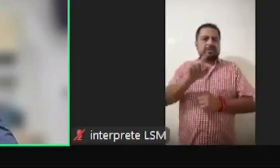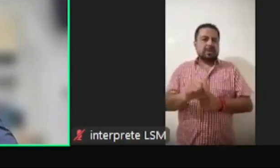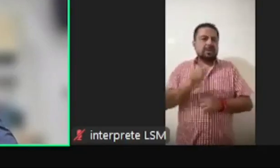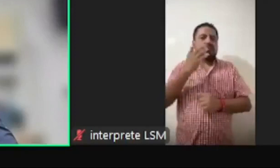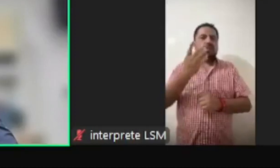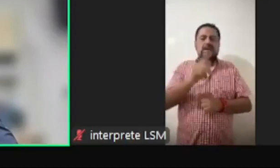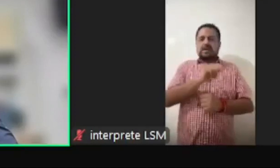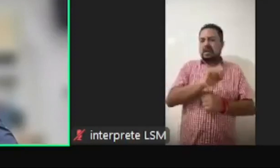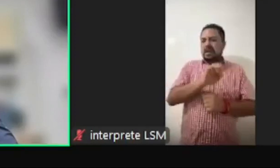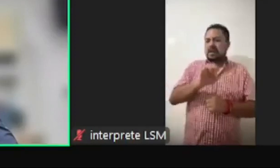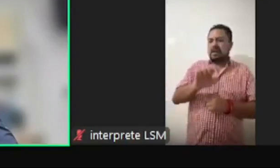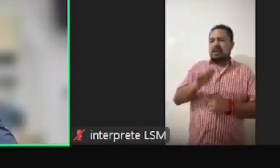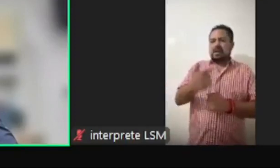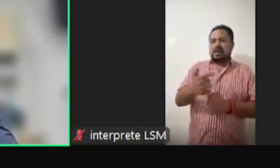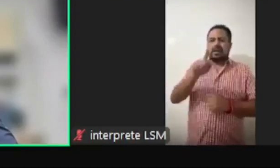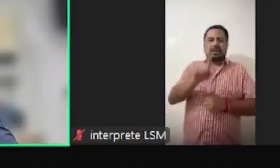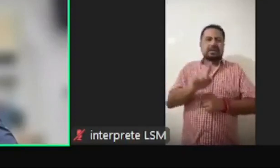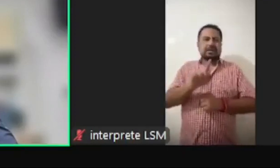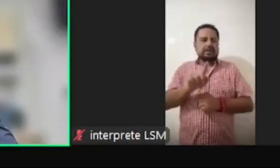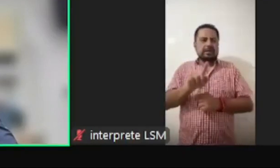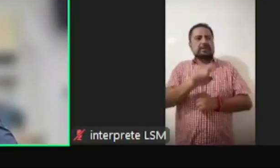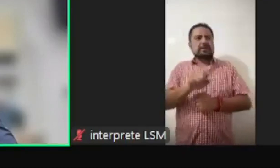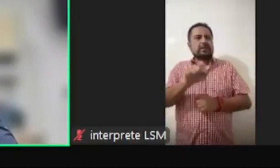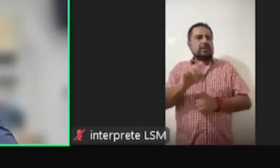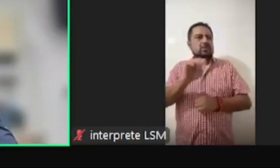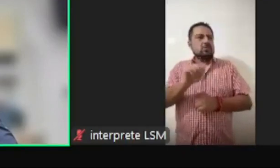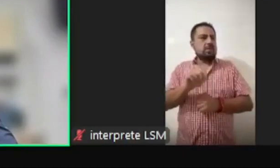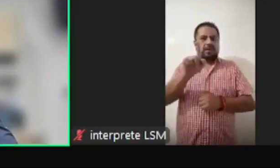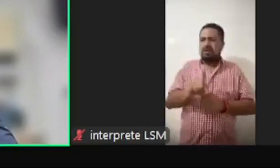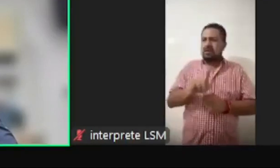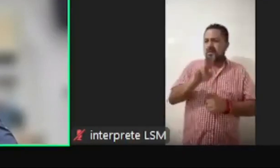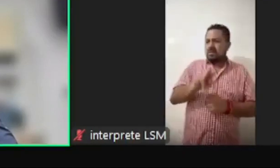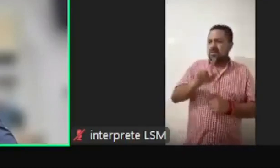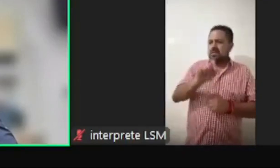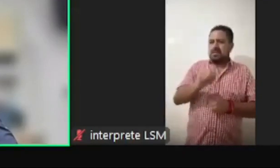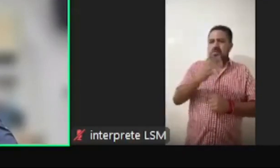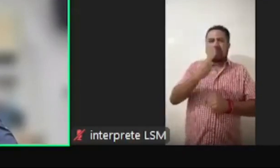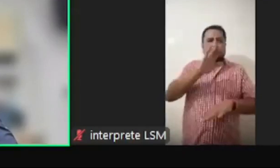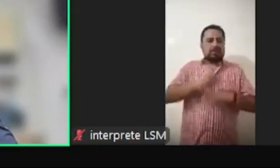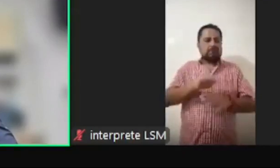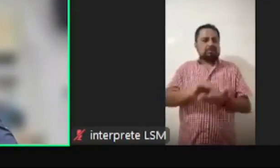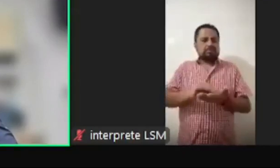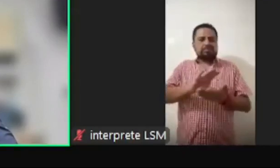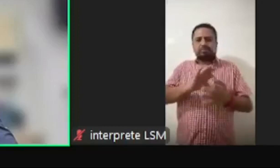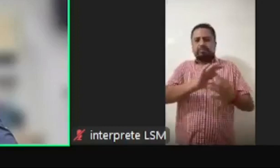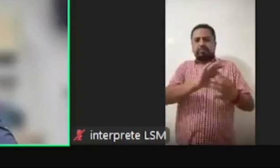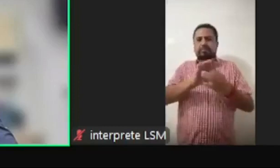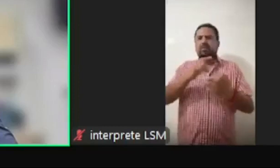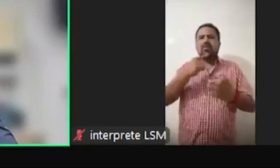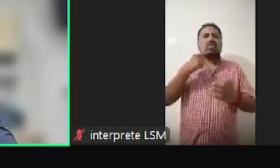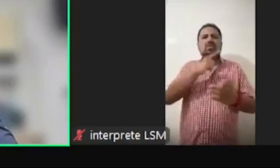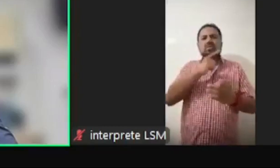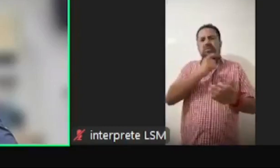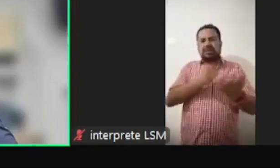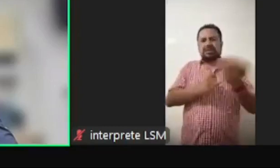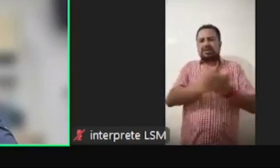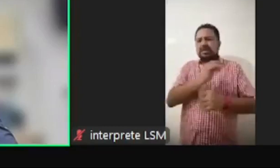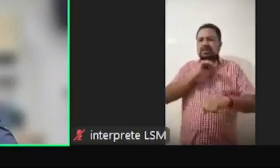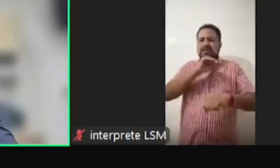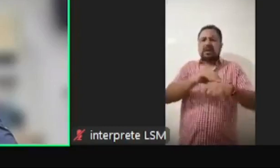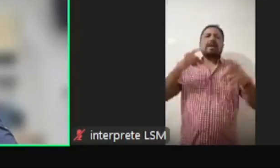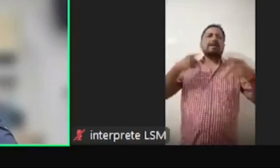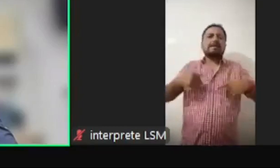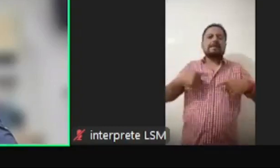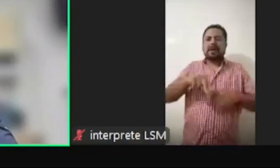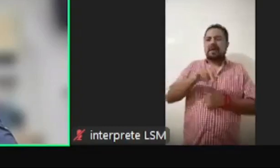y TE diagonal GEC diagonal 129 diagonal 2024 acumulados relativos al juicio electoral ciudadano interpuesto por los ciudadanos